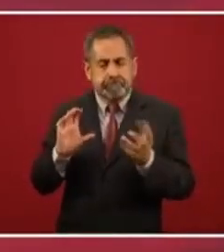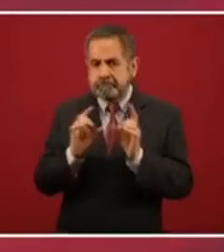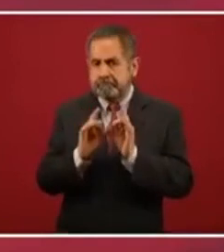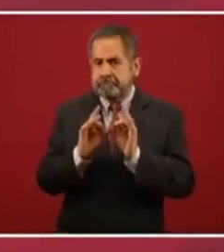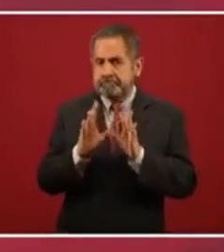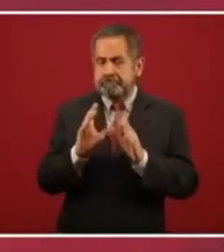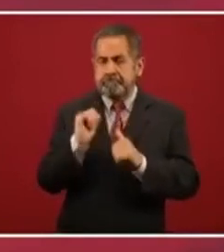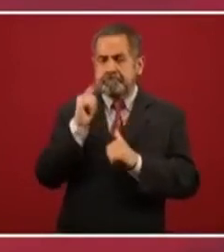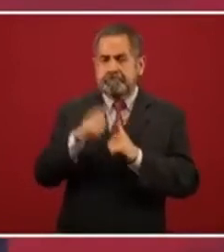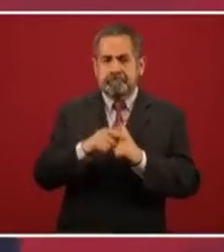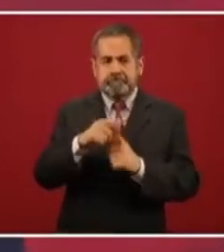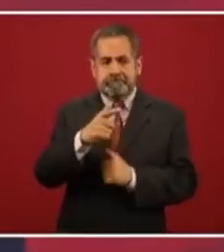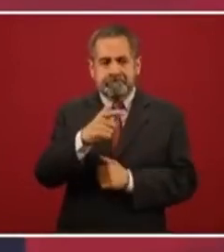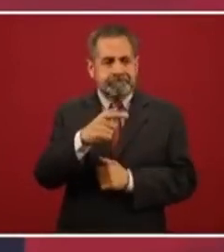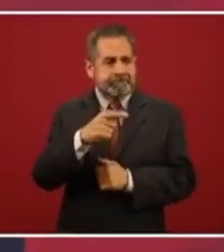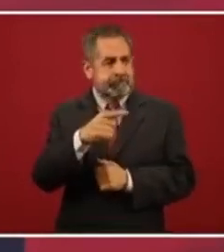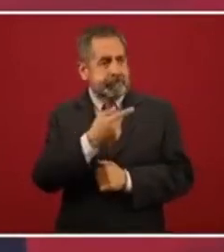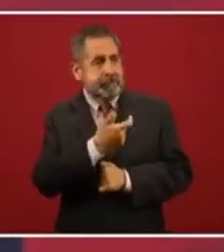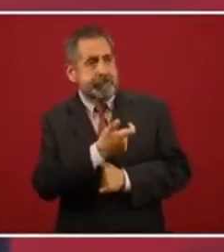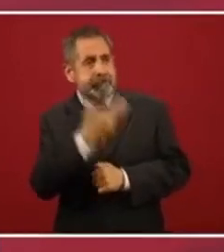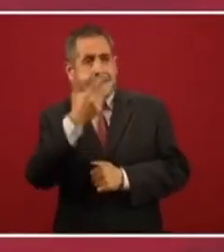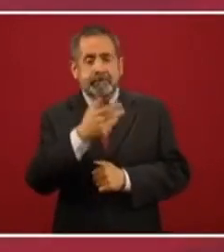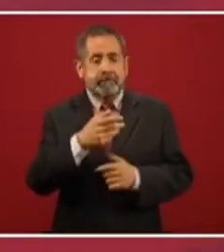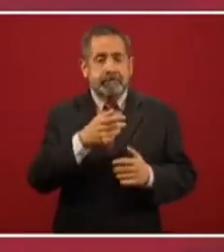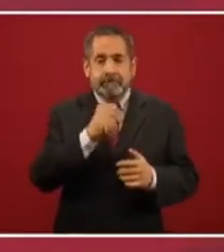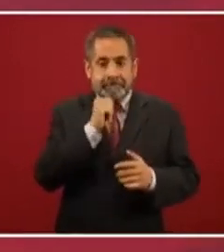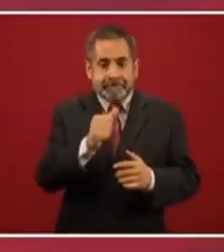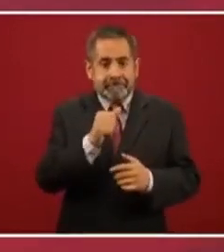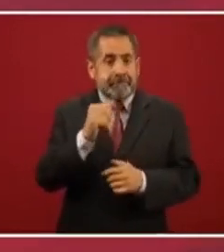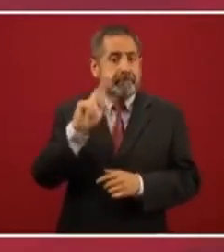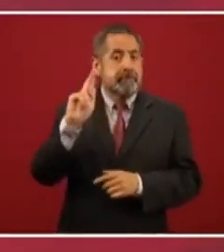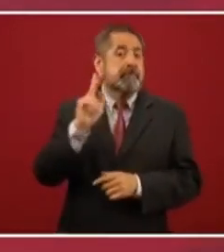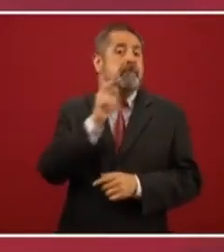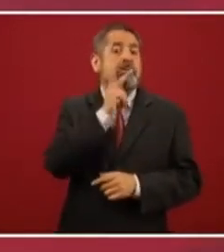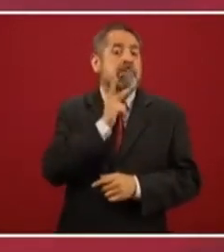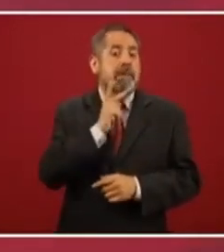enfrentar la caída de los precios del petróleo,